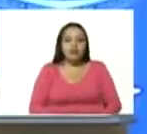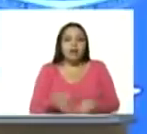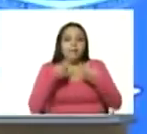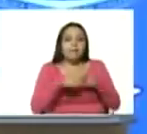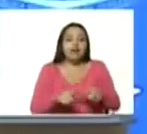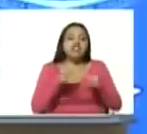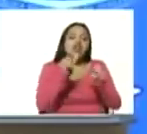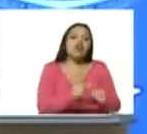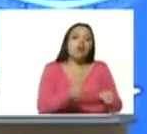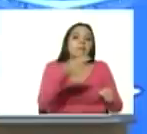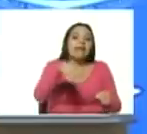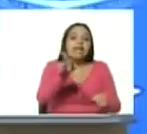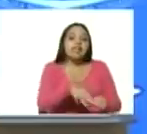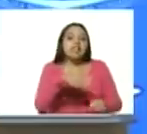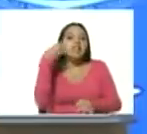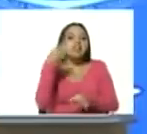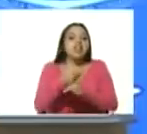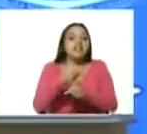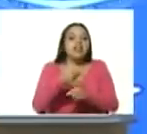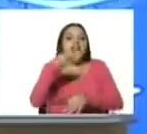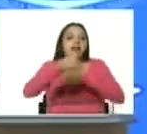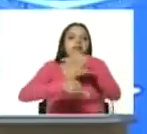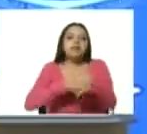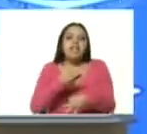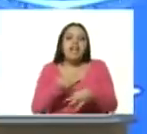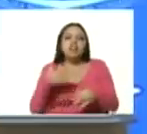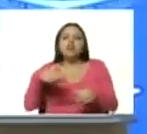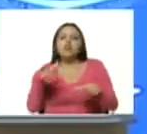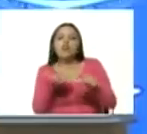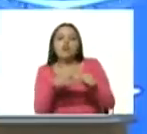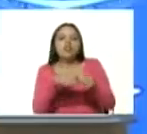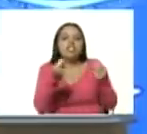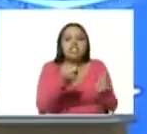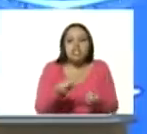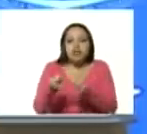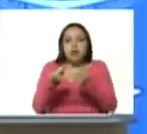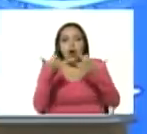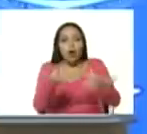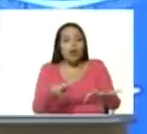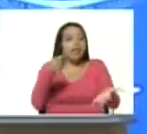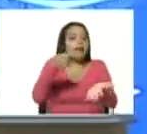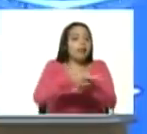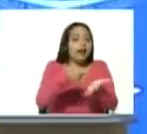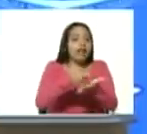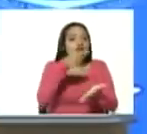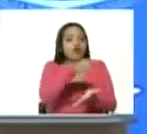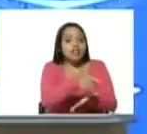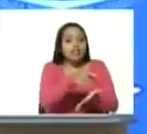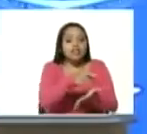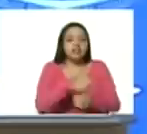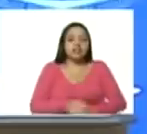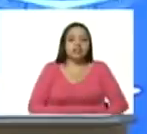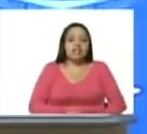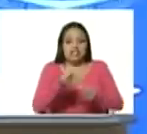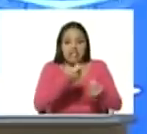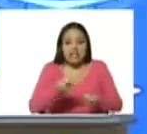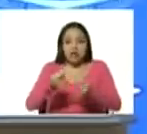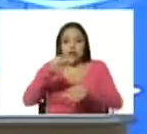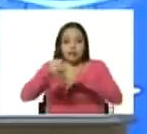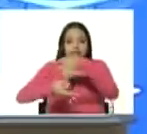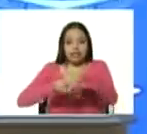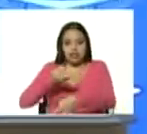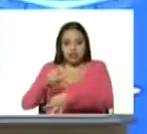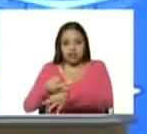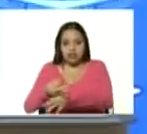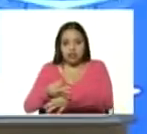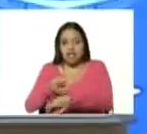Mercantil nos tienen que explicar de dónde provienen los recursos con los cuales se está pagando esta póliza que está mencionando el señor Vergara. Y si